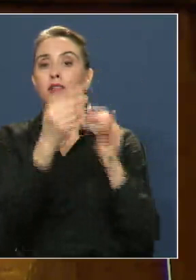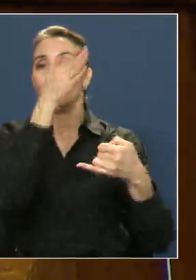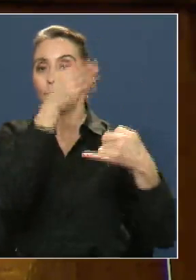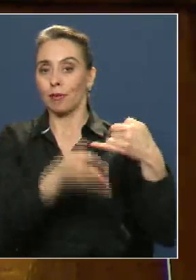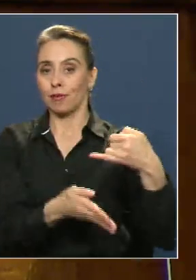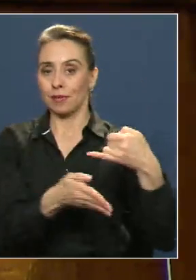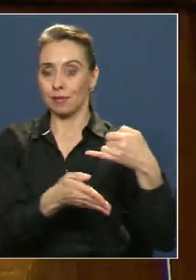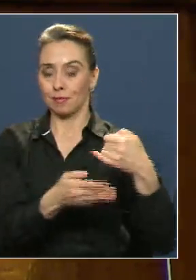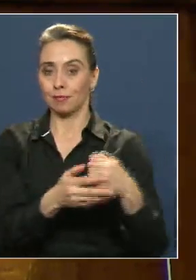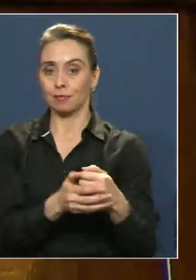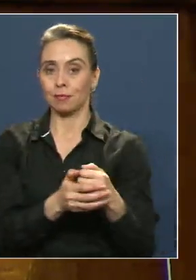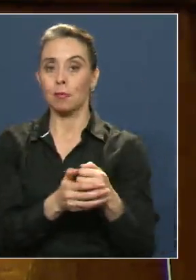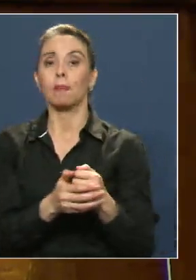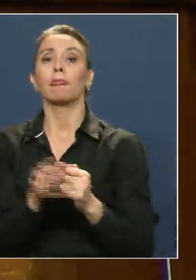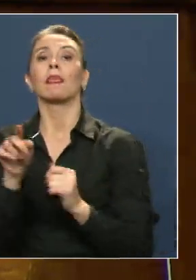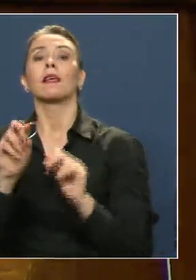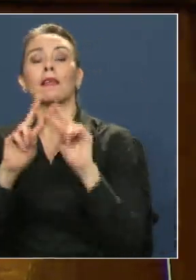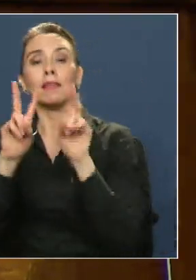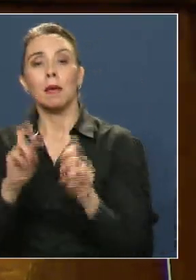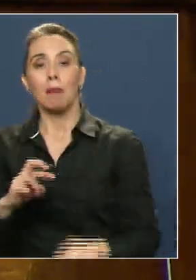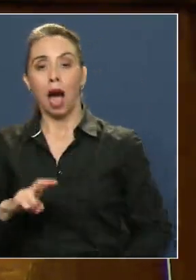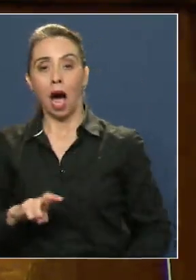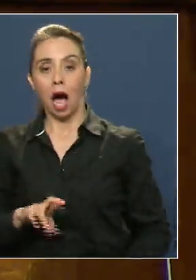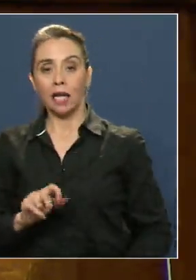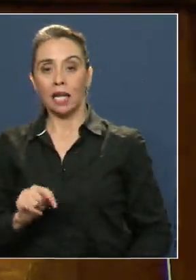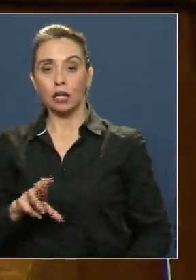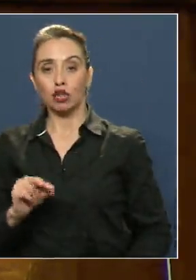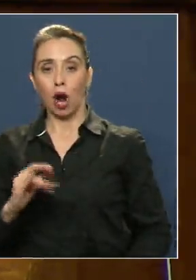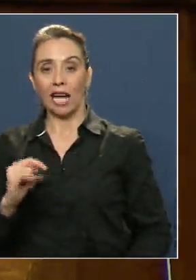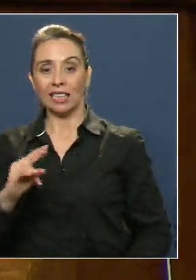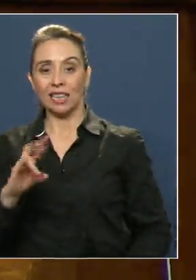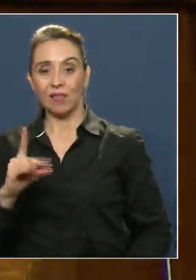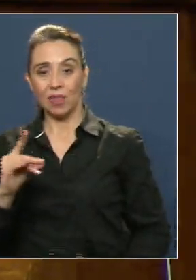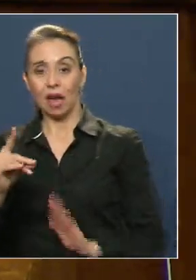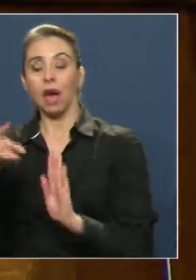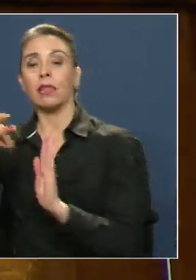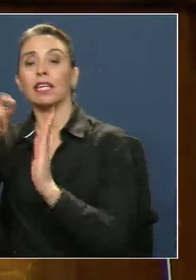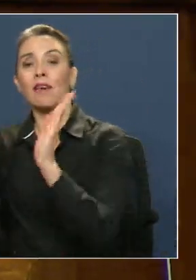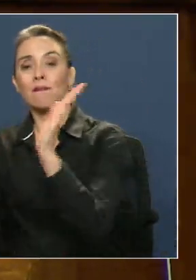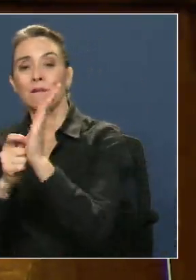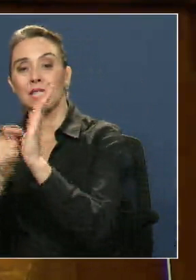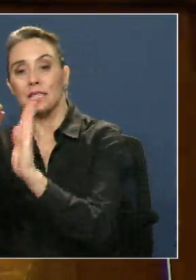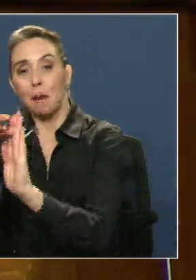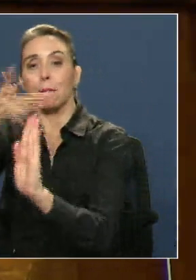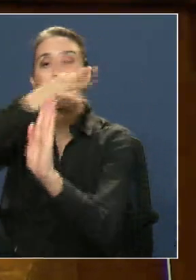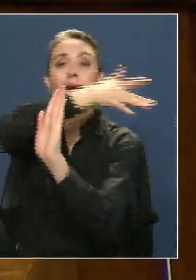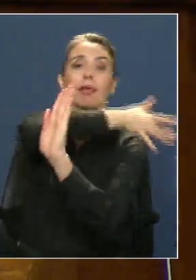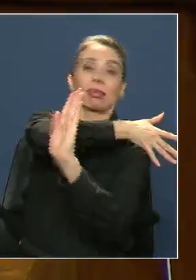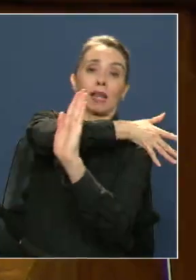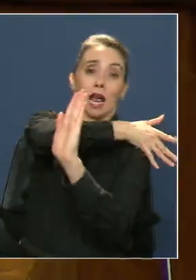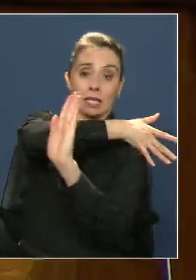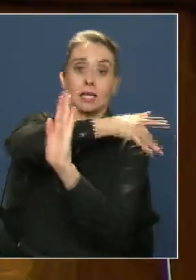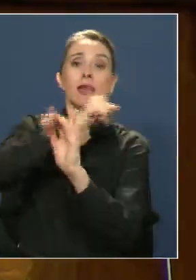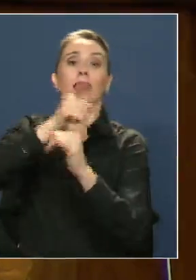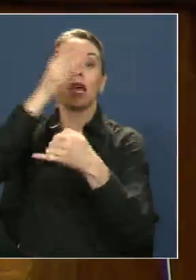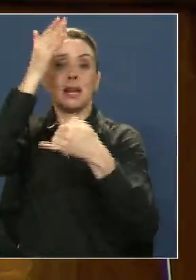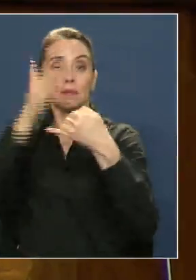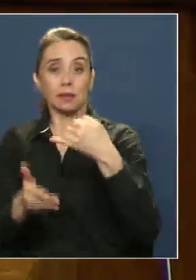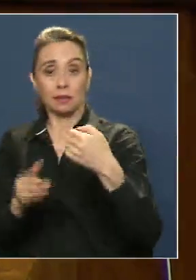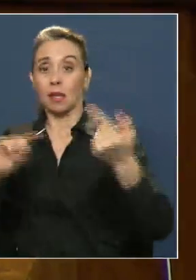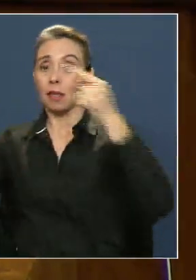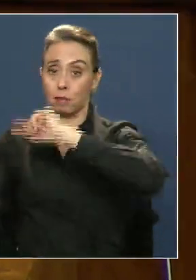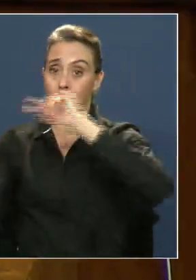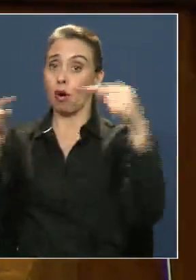Respecto de la retroactividad de la figura de la imprescriptibilidad, que sabemos es un debate